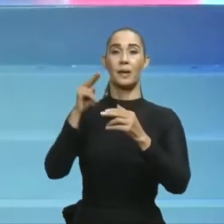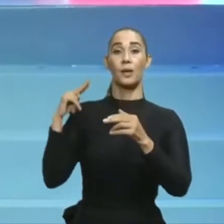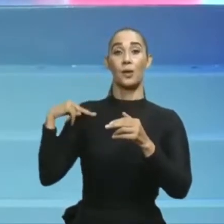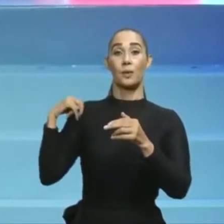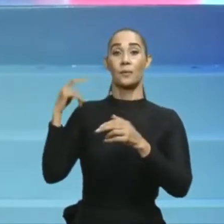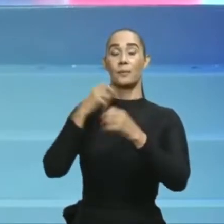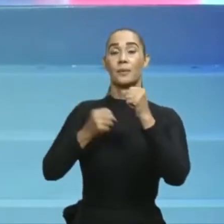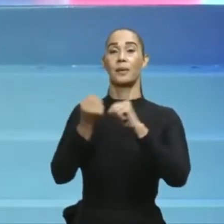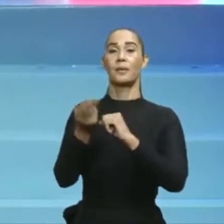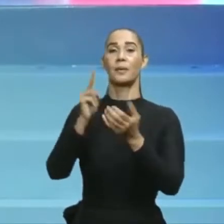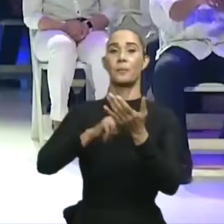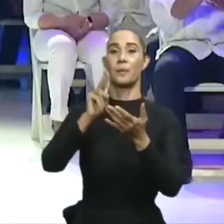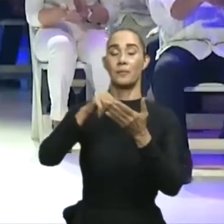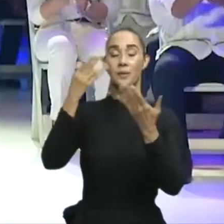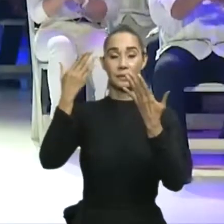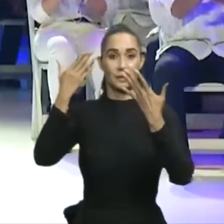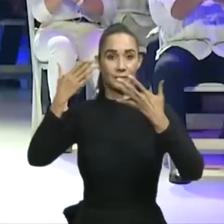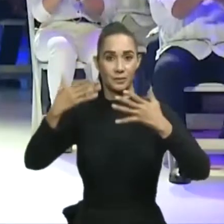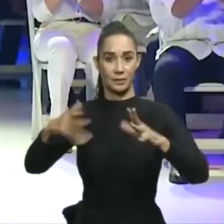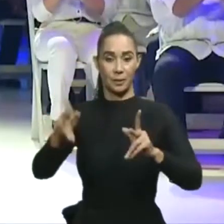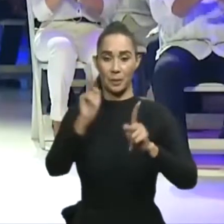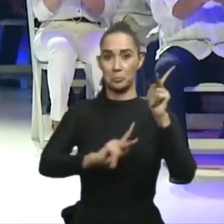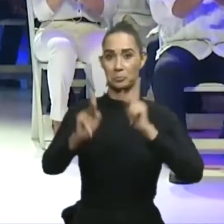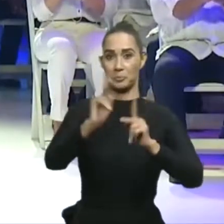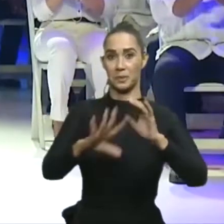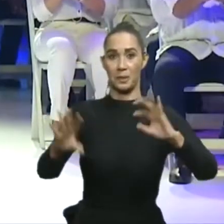ya se está licitando